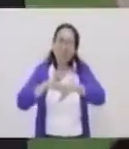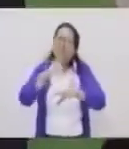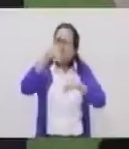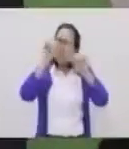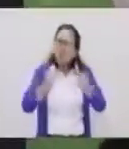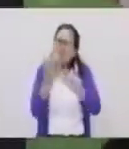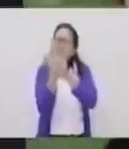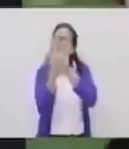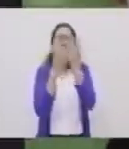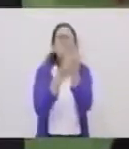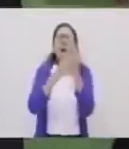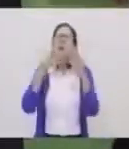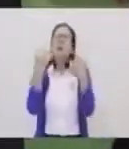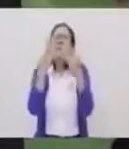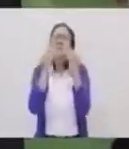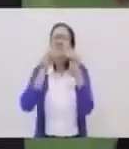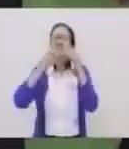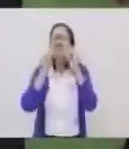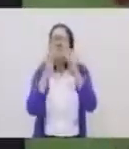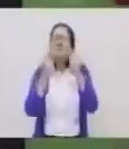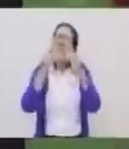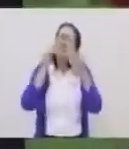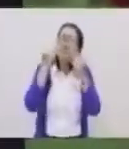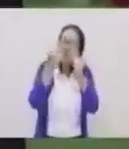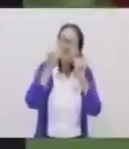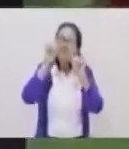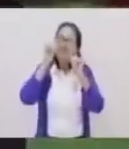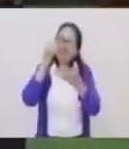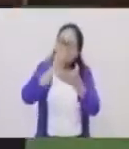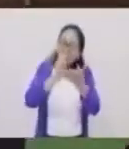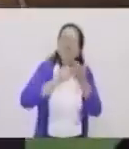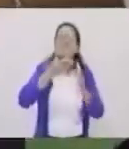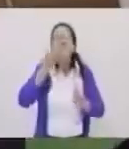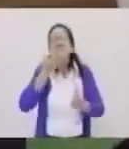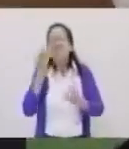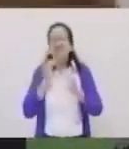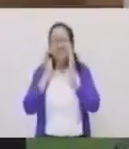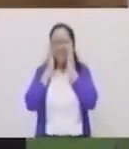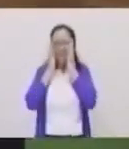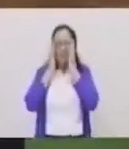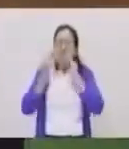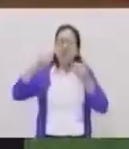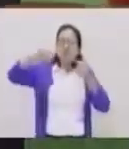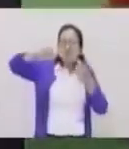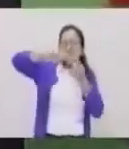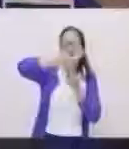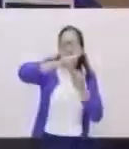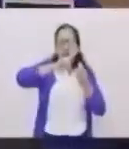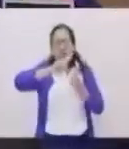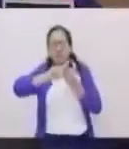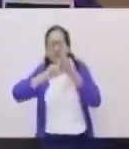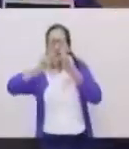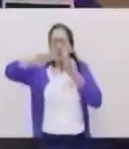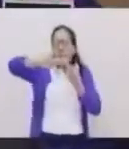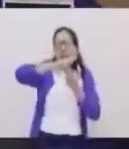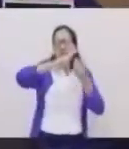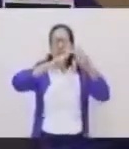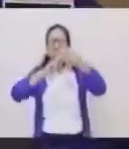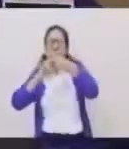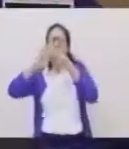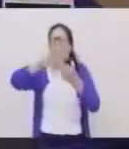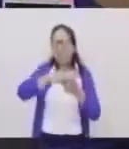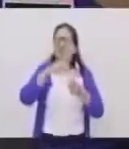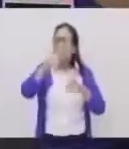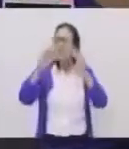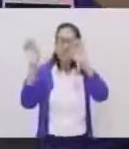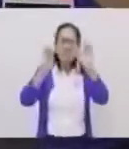tú vas a ir tejiendo de esta manera y lo vas a pasar uno sobre el otro hasta completar y pegar. Para mejorar tus